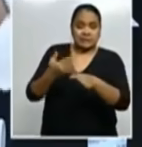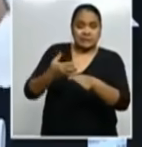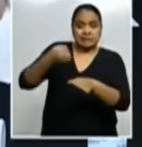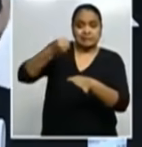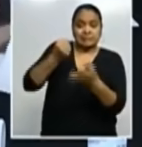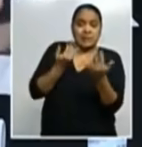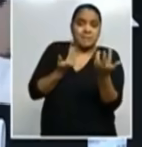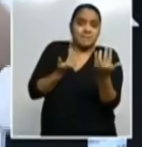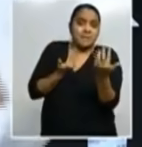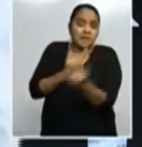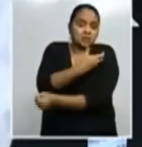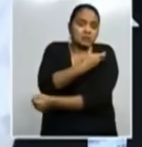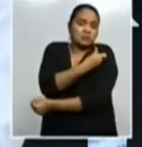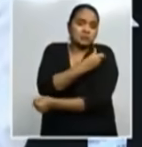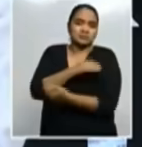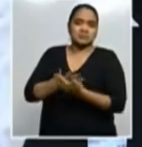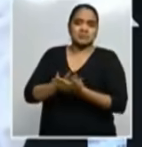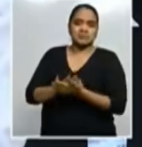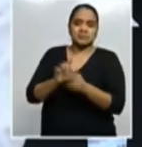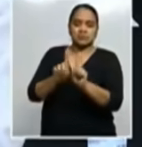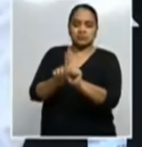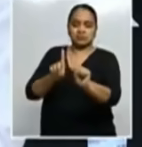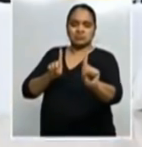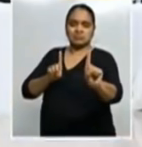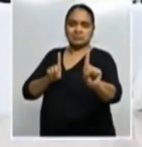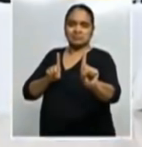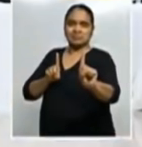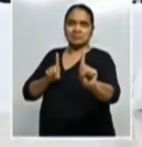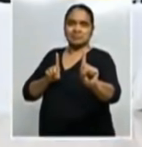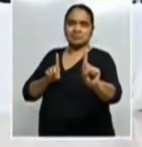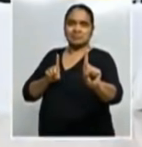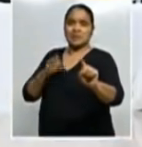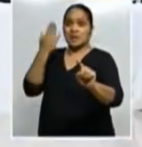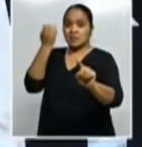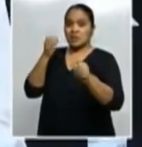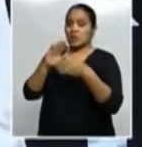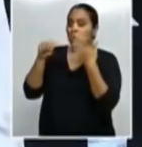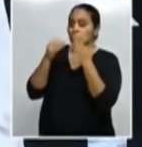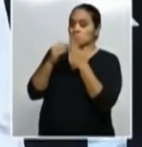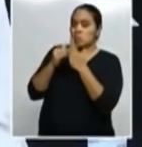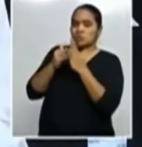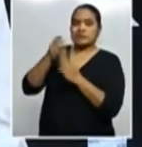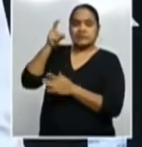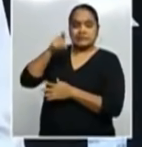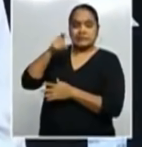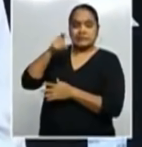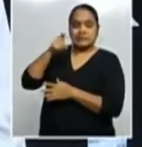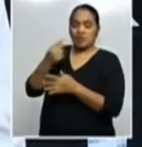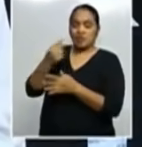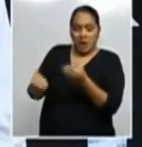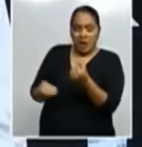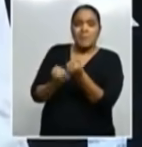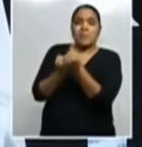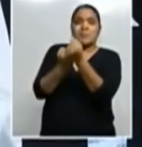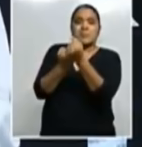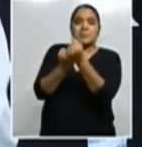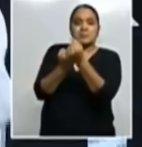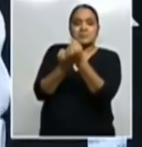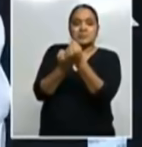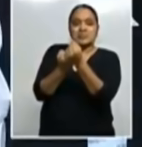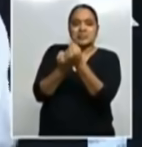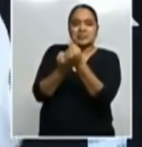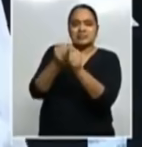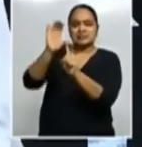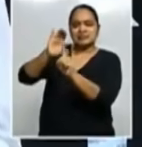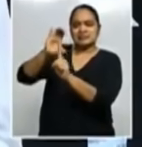es estar por lo menos a 2 metros de distancia. Mire, porque todos contamos en esta lucha contra el COVID-19, cada